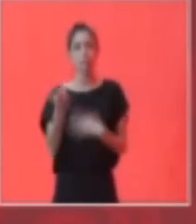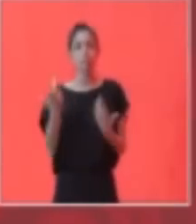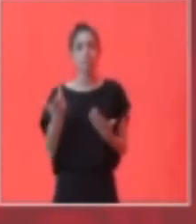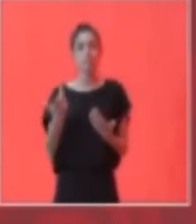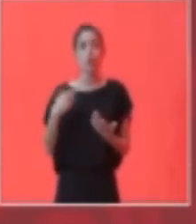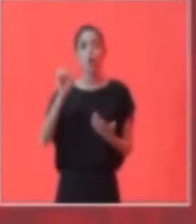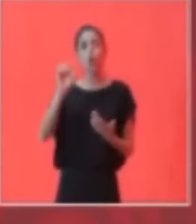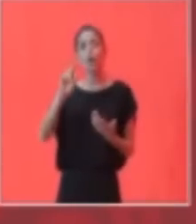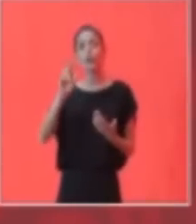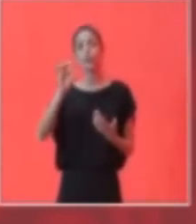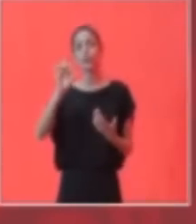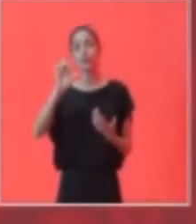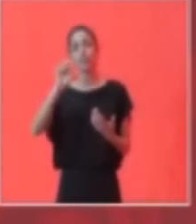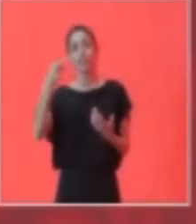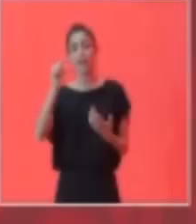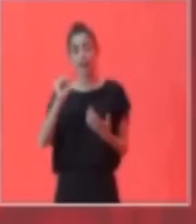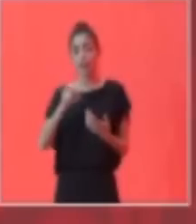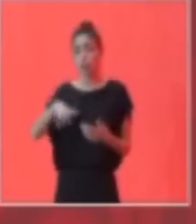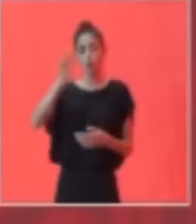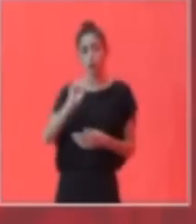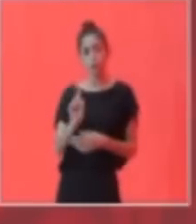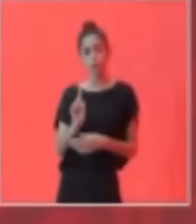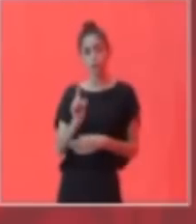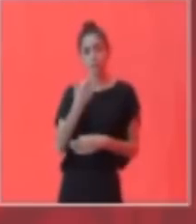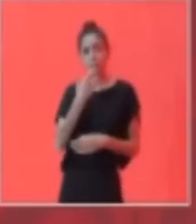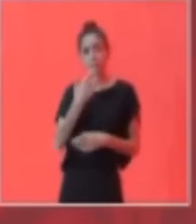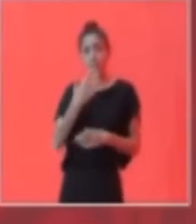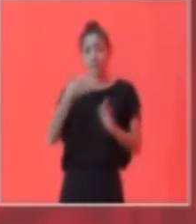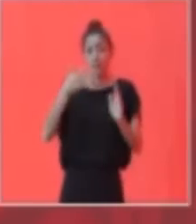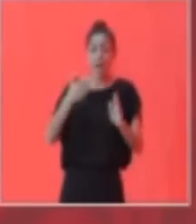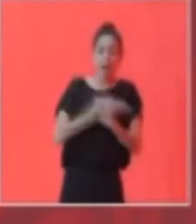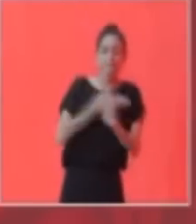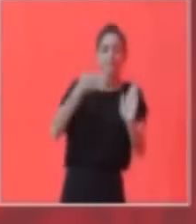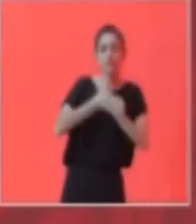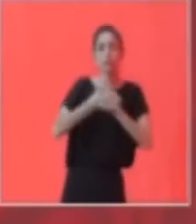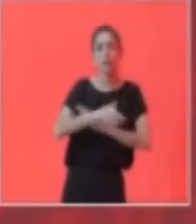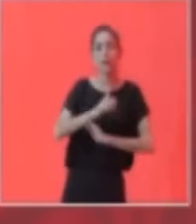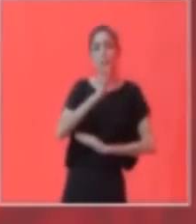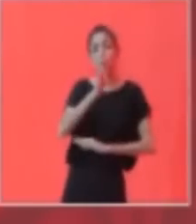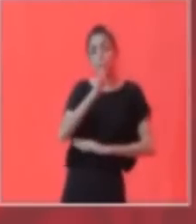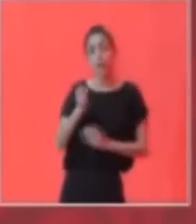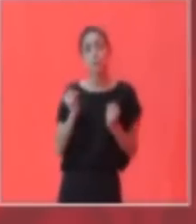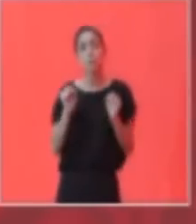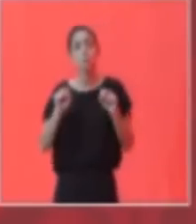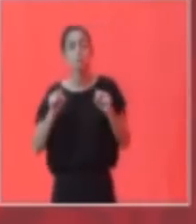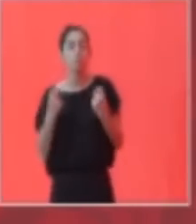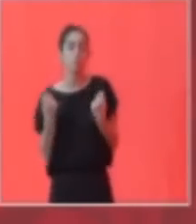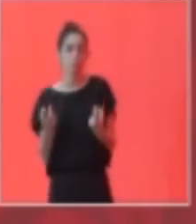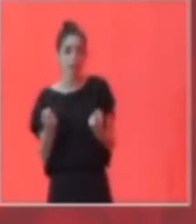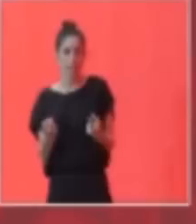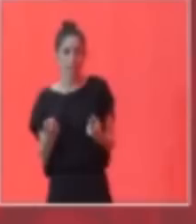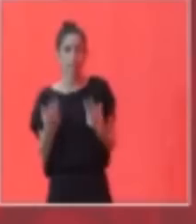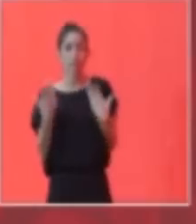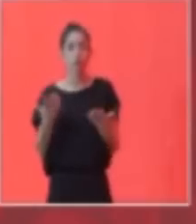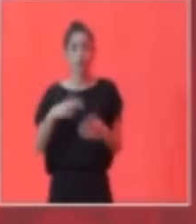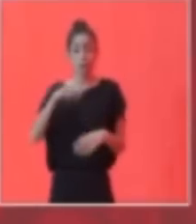decía Ortega, sin explicar el porqué y el para qué. El porqué y el para qué de España, de Madrid,